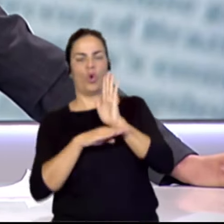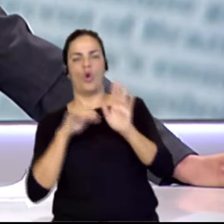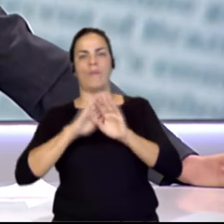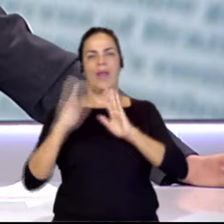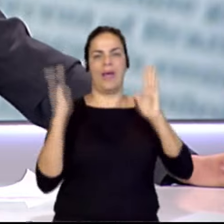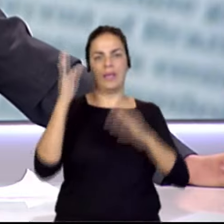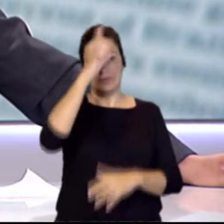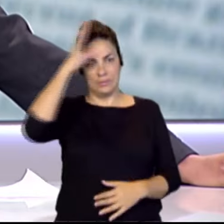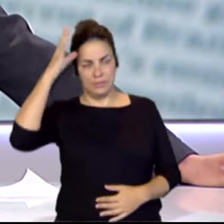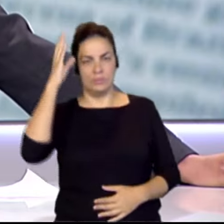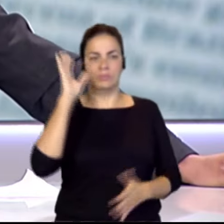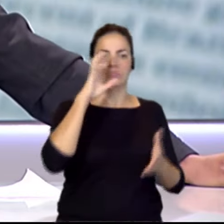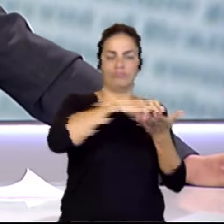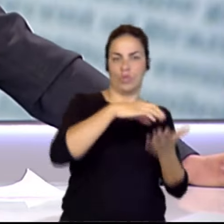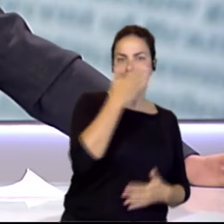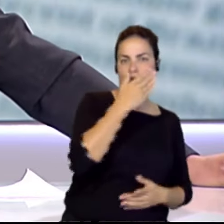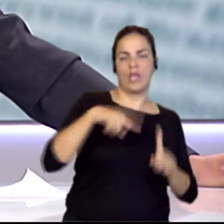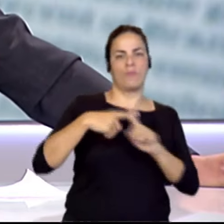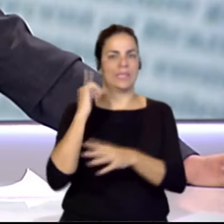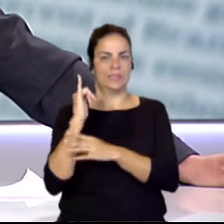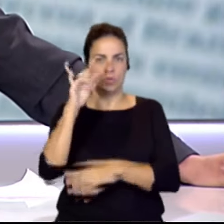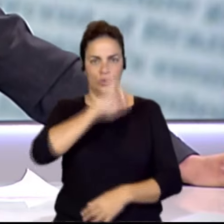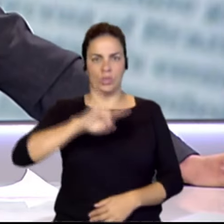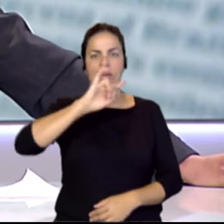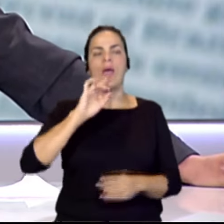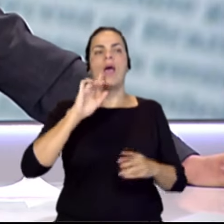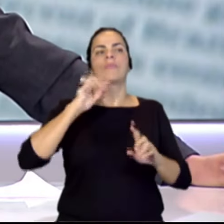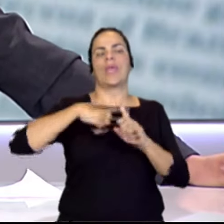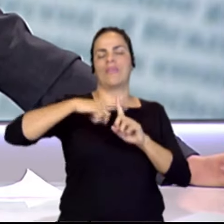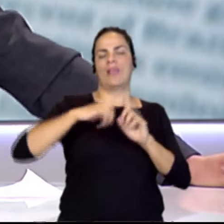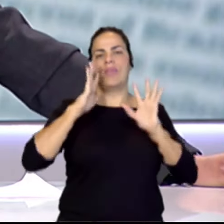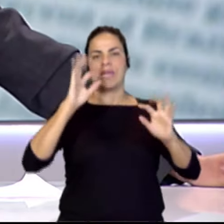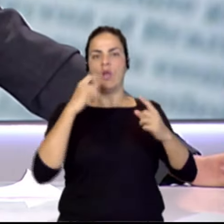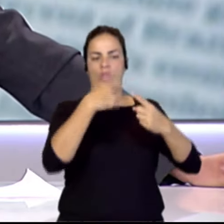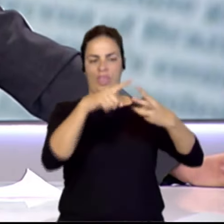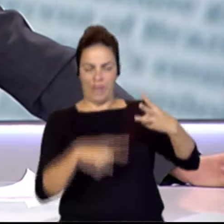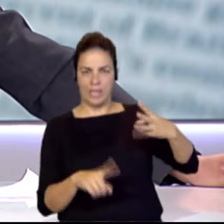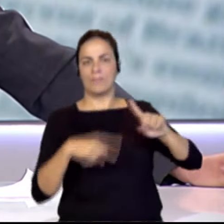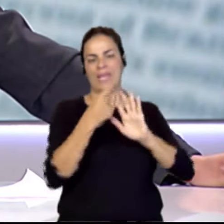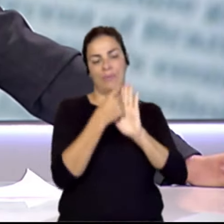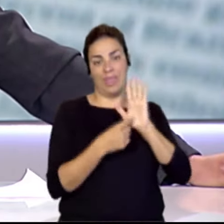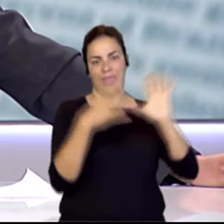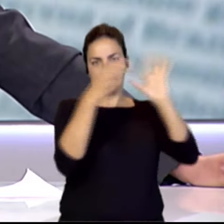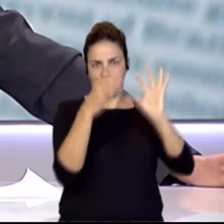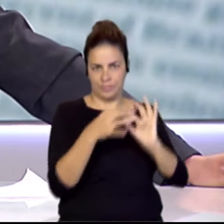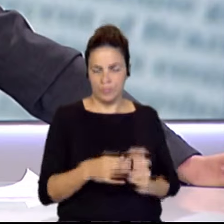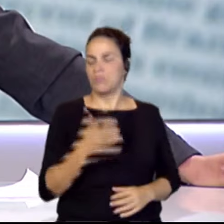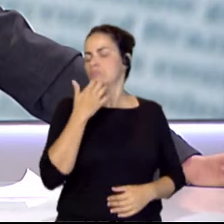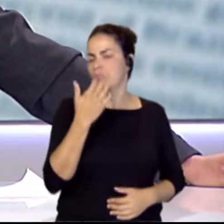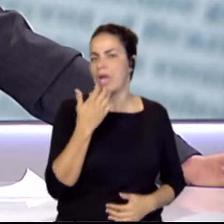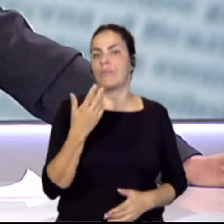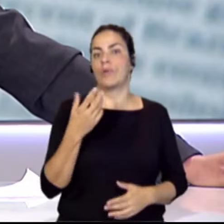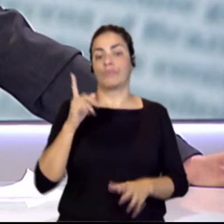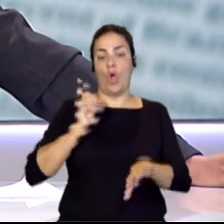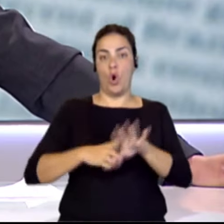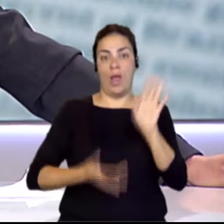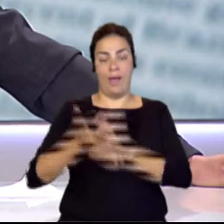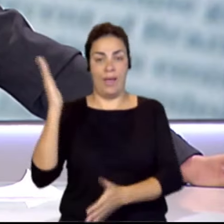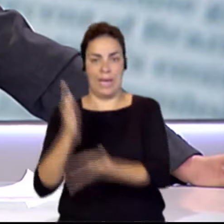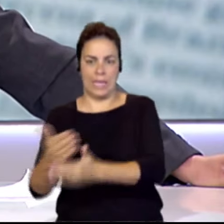institutos de Canarias habrá distintos niveles de riesgo con medidas asociadas van desde adelantar la hora de salida de las clases